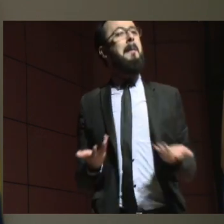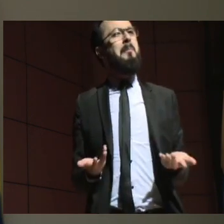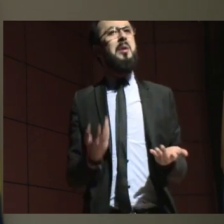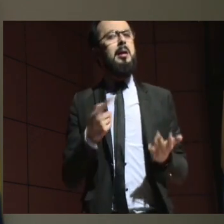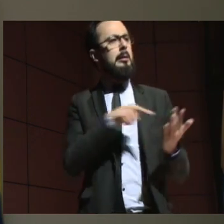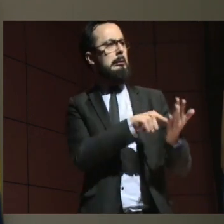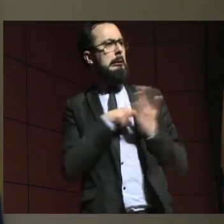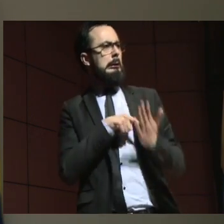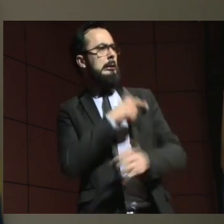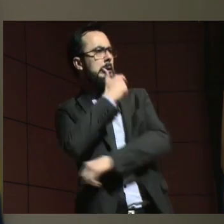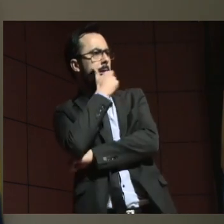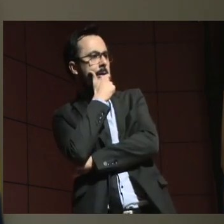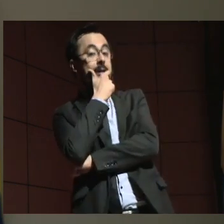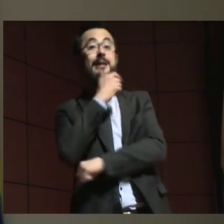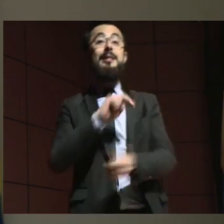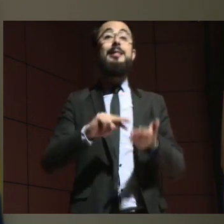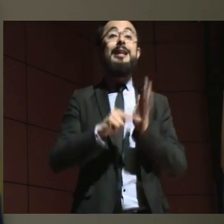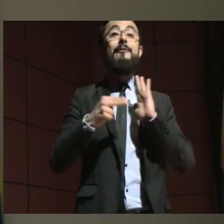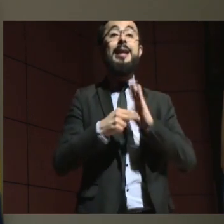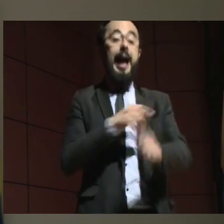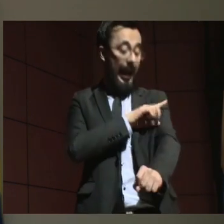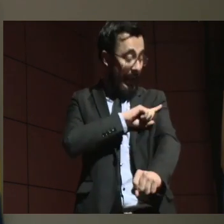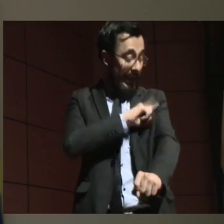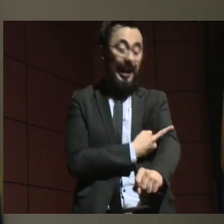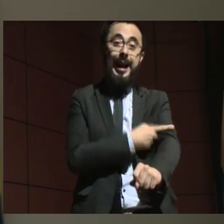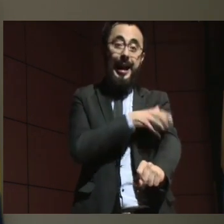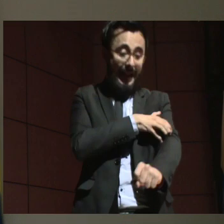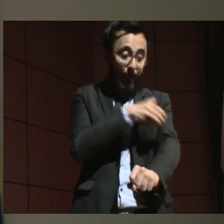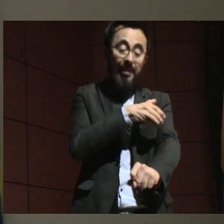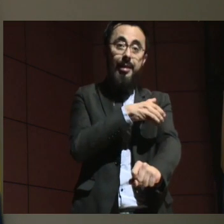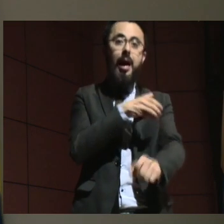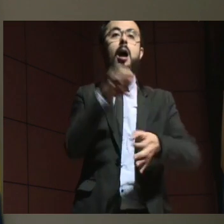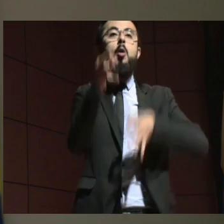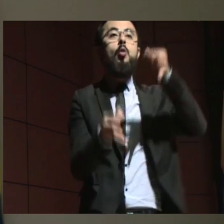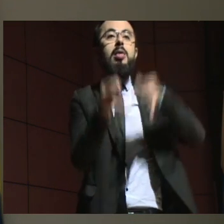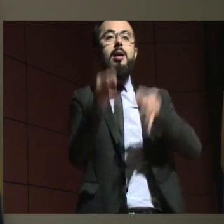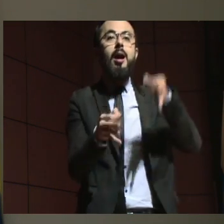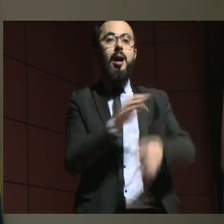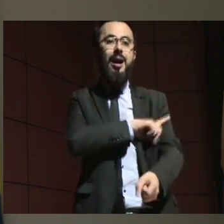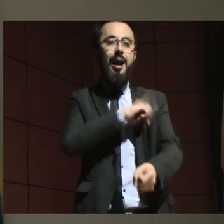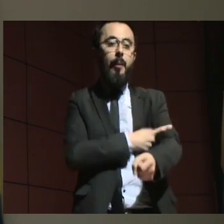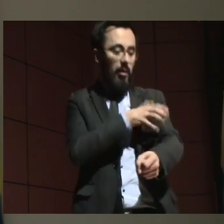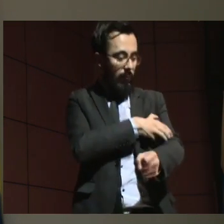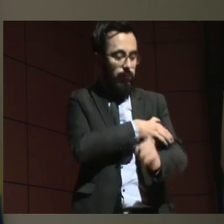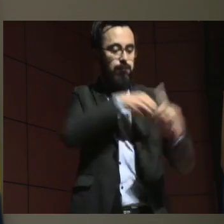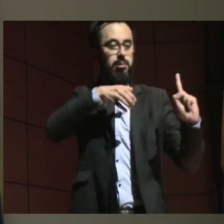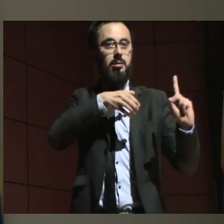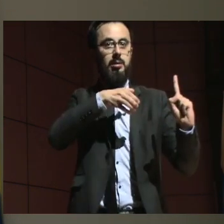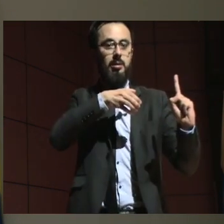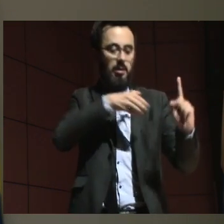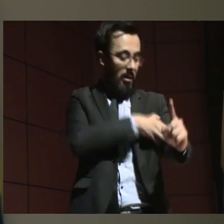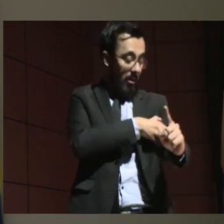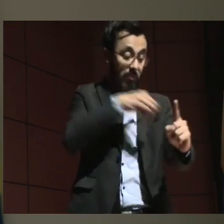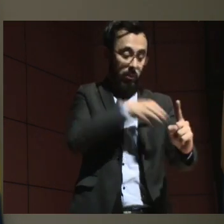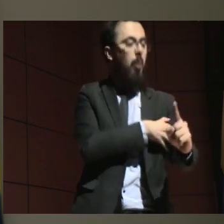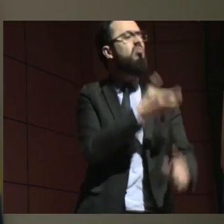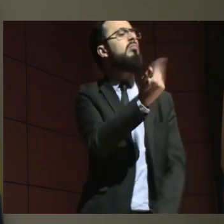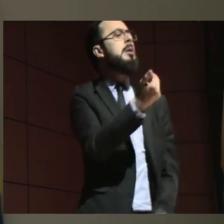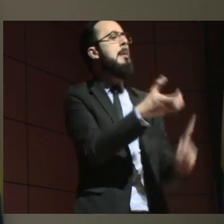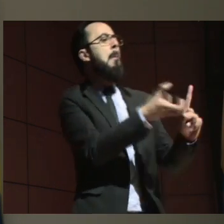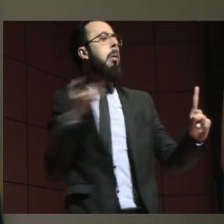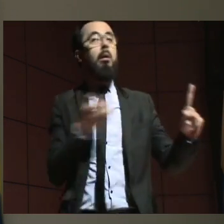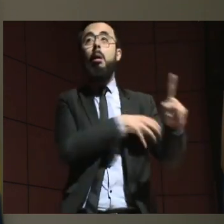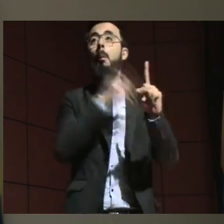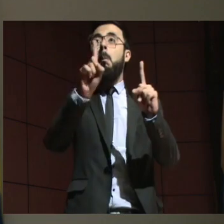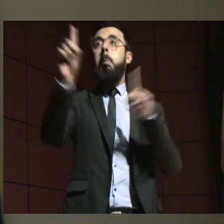que la sustracción de la capacidad jurídica o la negación de la capacidad jurídica ha sido usada históricamente como una forma de discriminación.